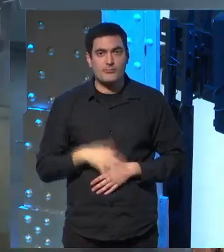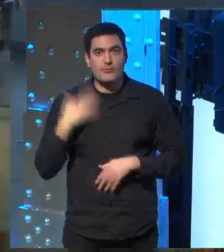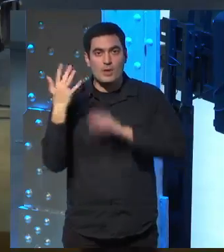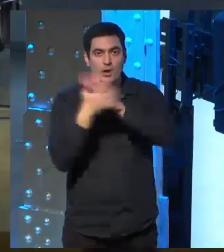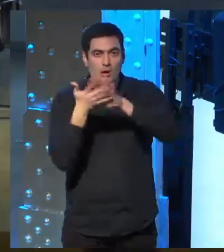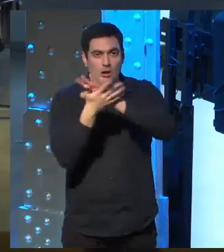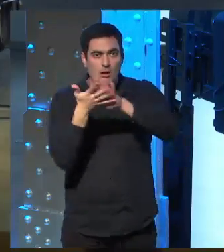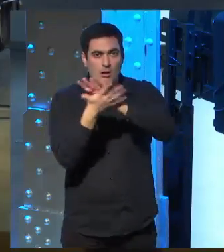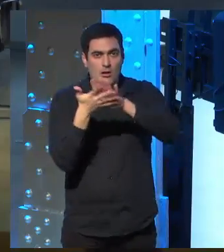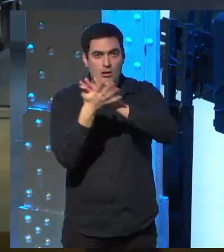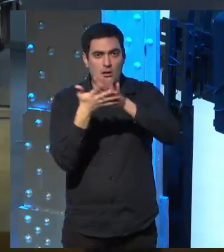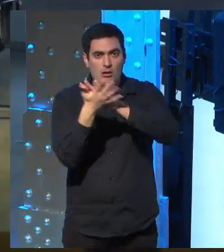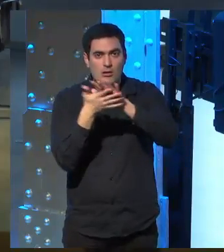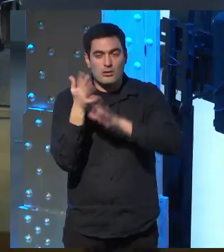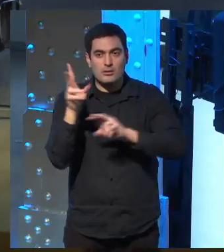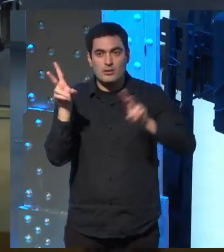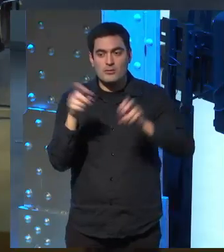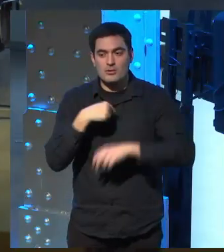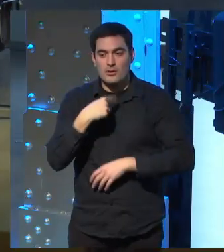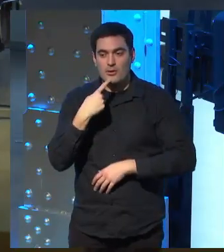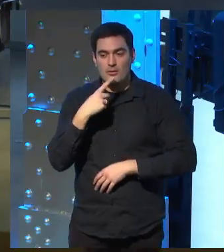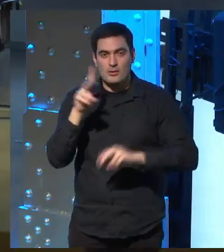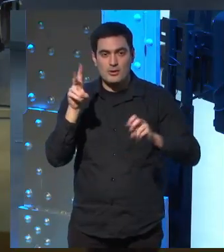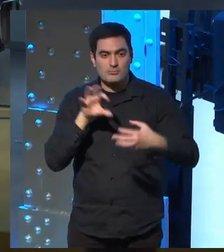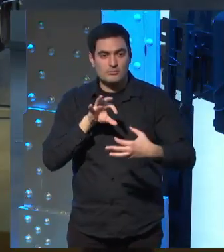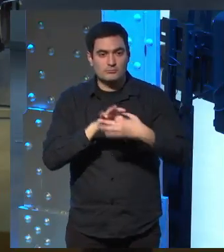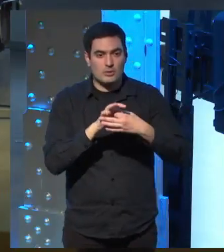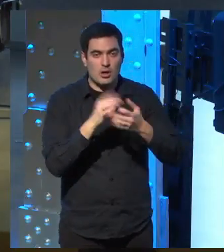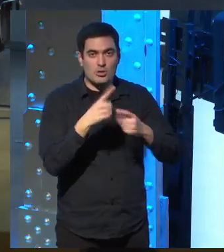Hablara esto que yo decía de la relación del